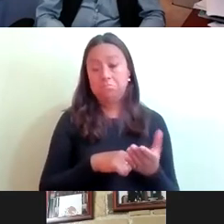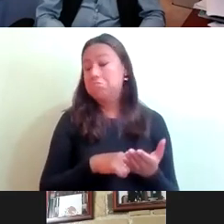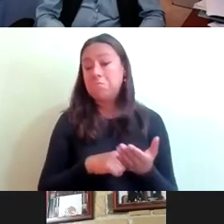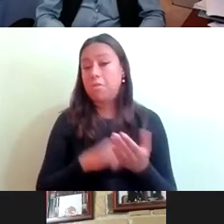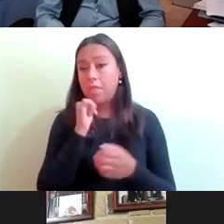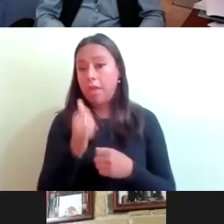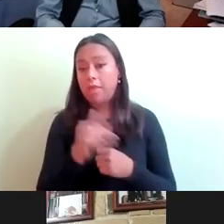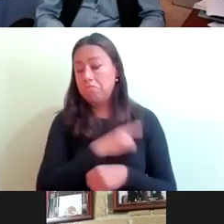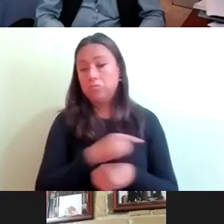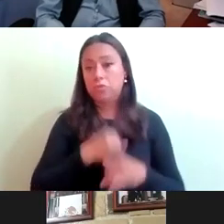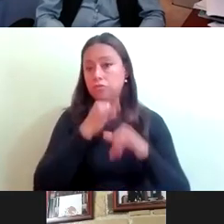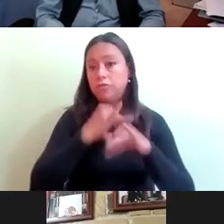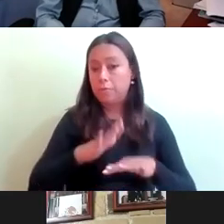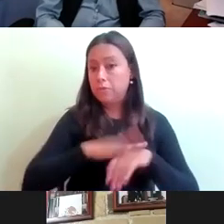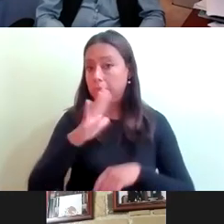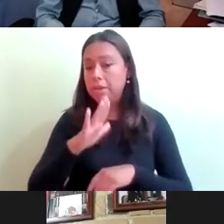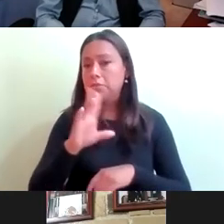información que solo